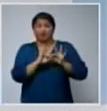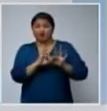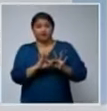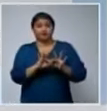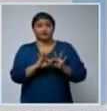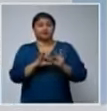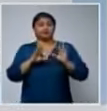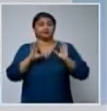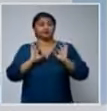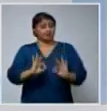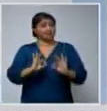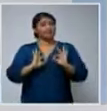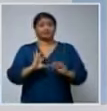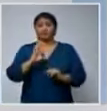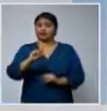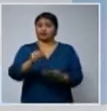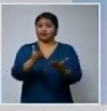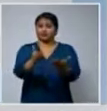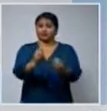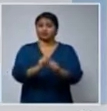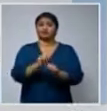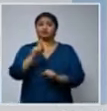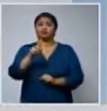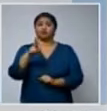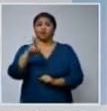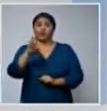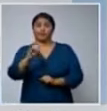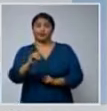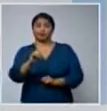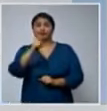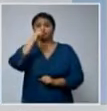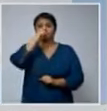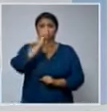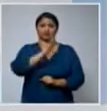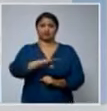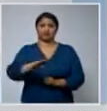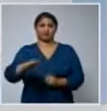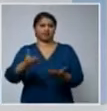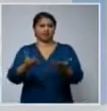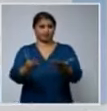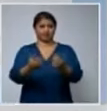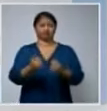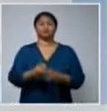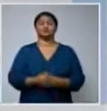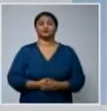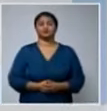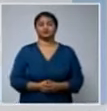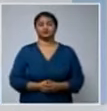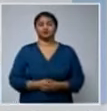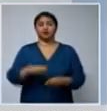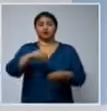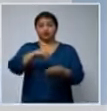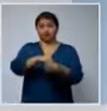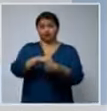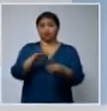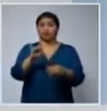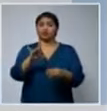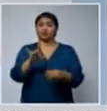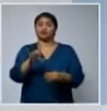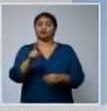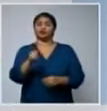decimos, 120 en edades pediátricas, que eso representa el